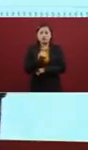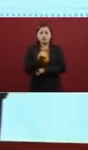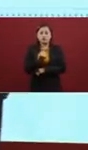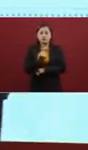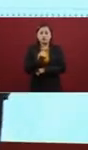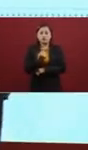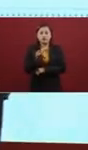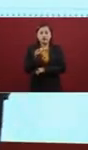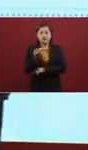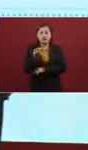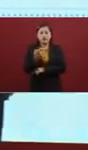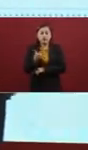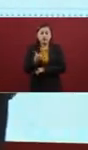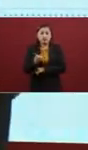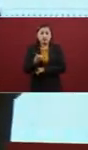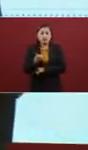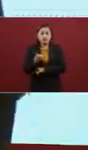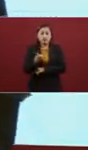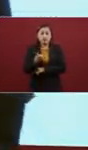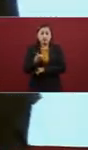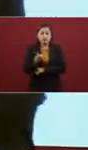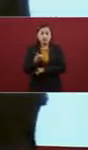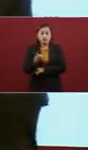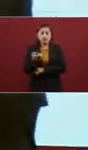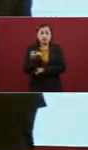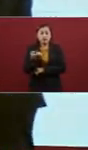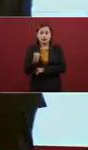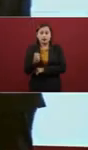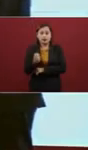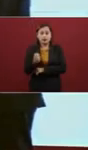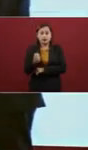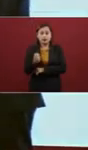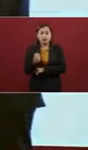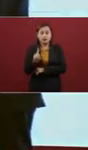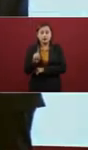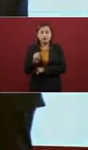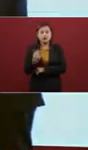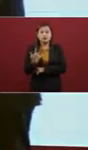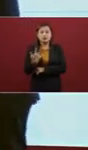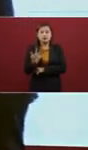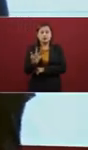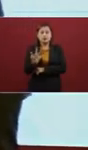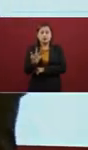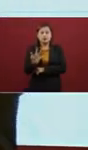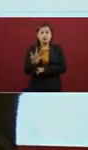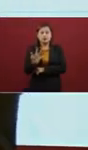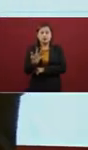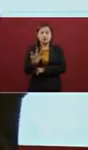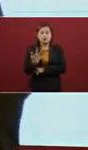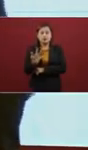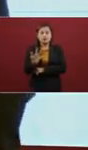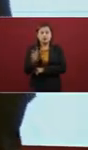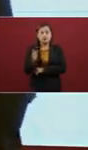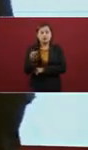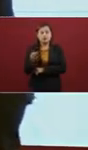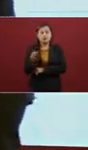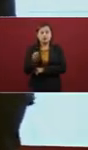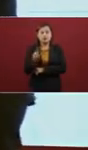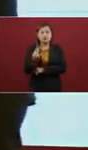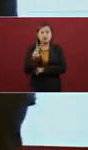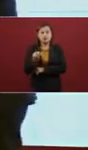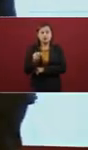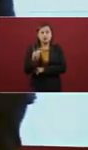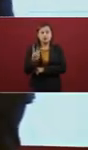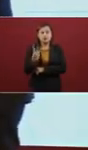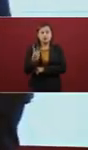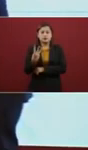esta lógica de explicar la inseguridad o la seguridad y los niveles de violencia a partir de los datos estadísticos de láminas